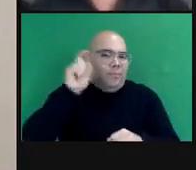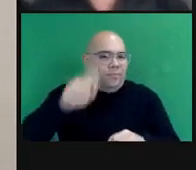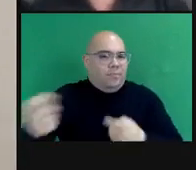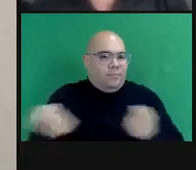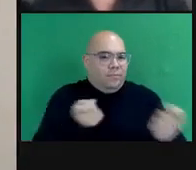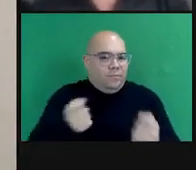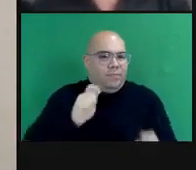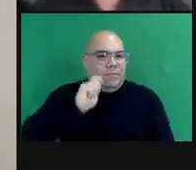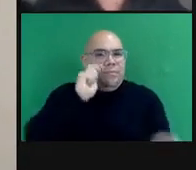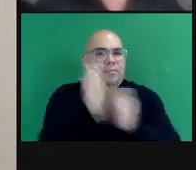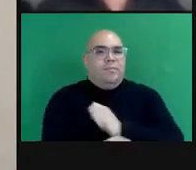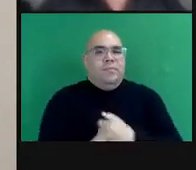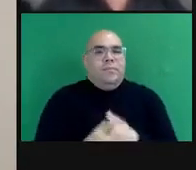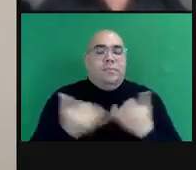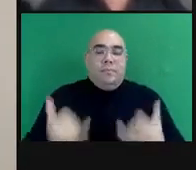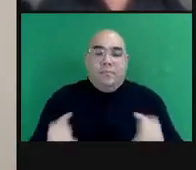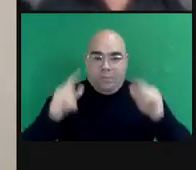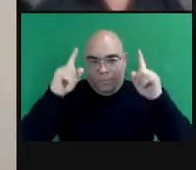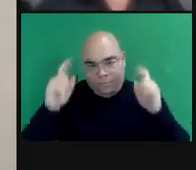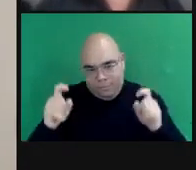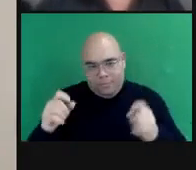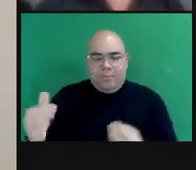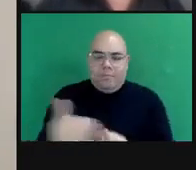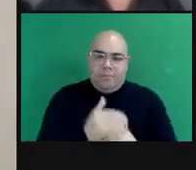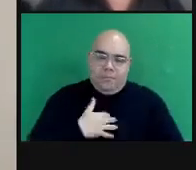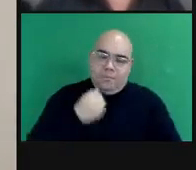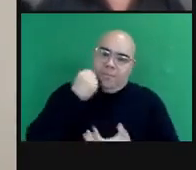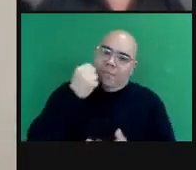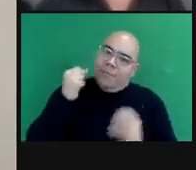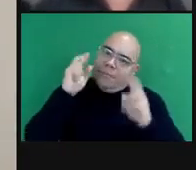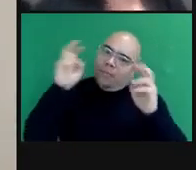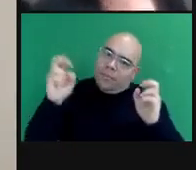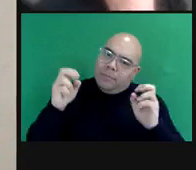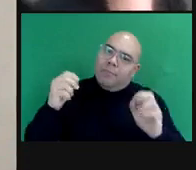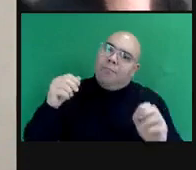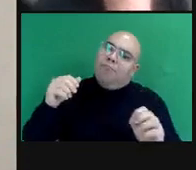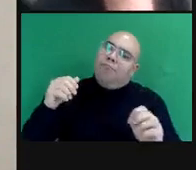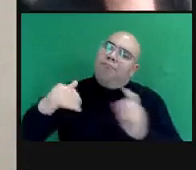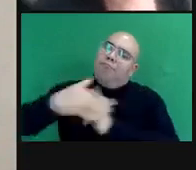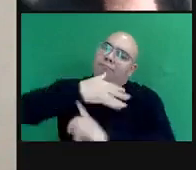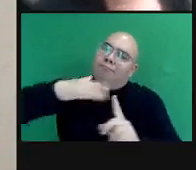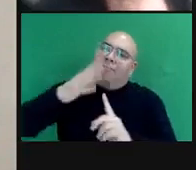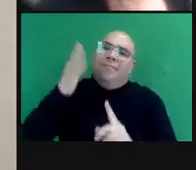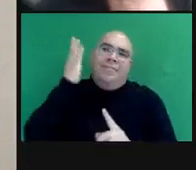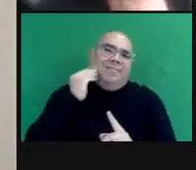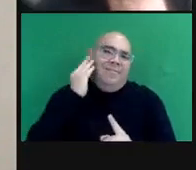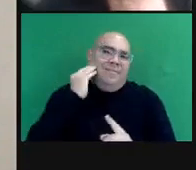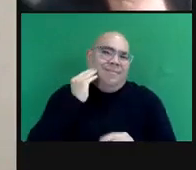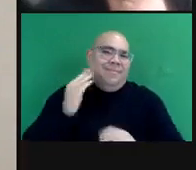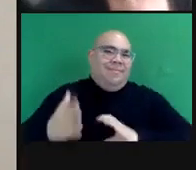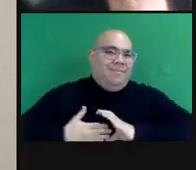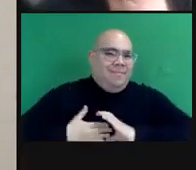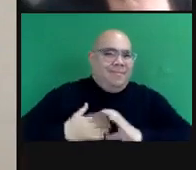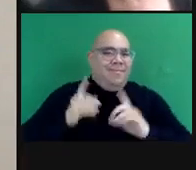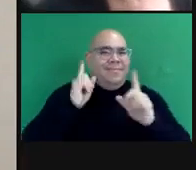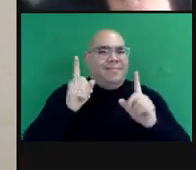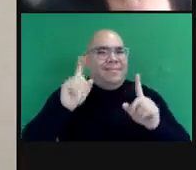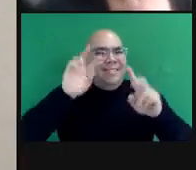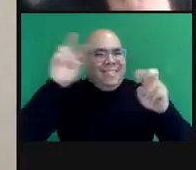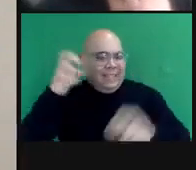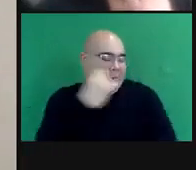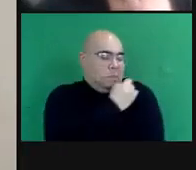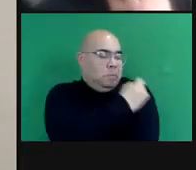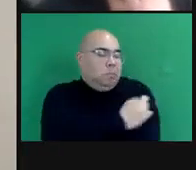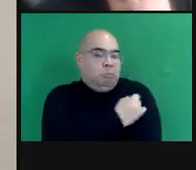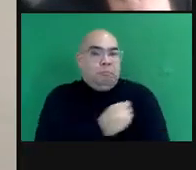cambiadas. En estas escalas del patrimonio, bajo la mirada que nos compartes de la experiencia personal con tu abuela que mencionas y que de alguna manera te